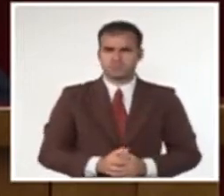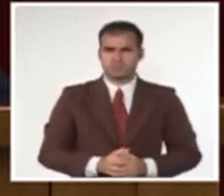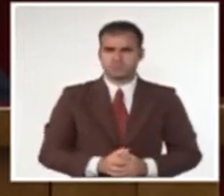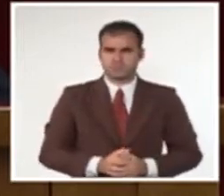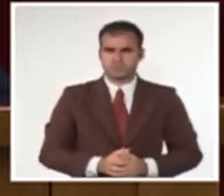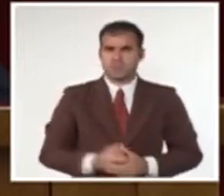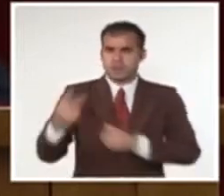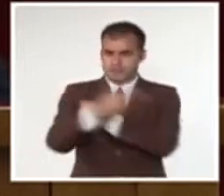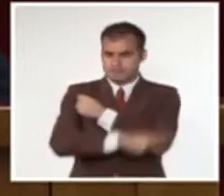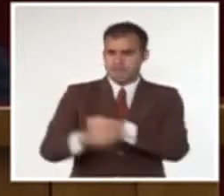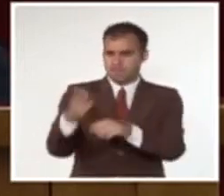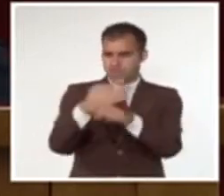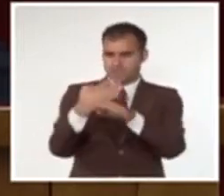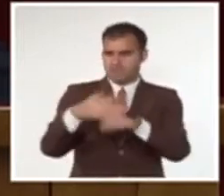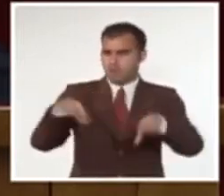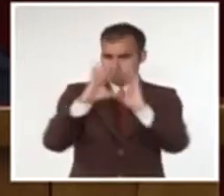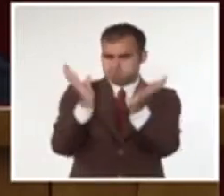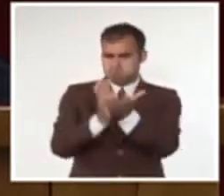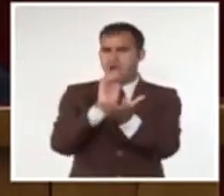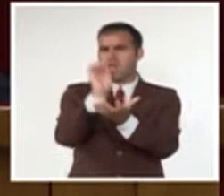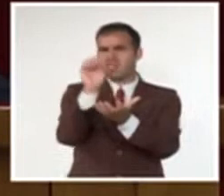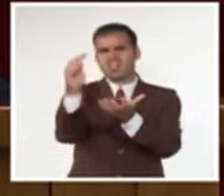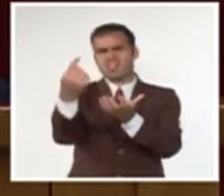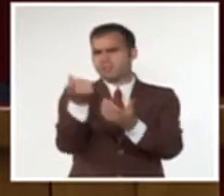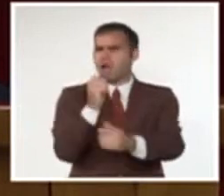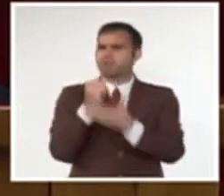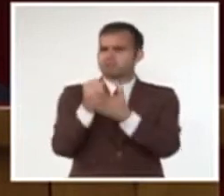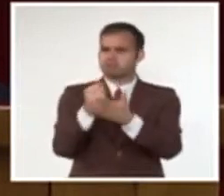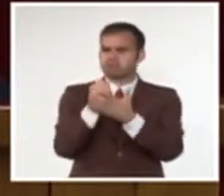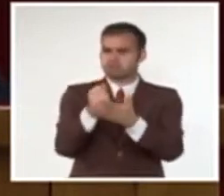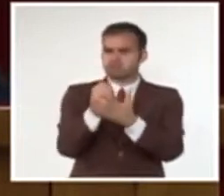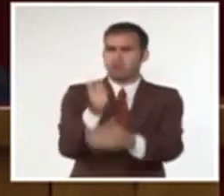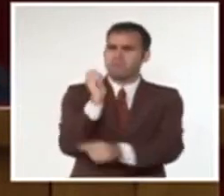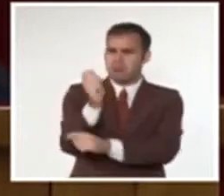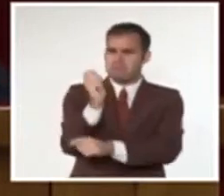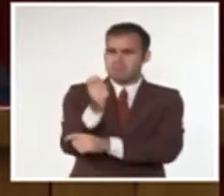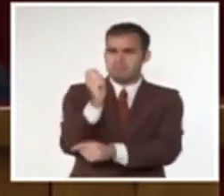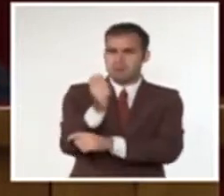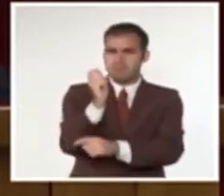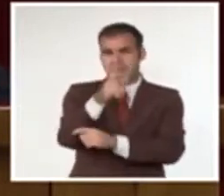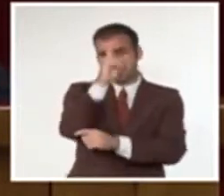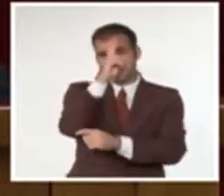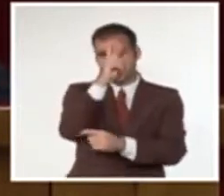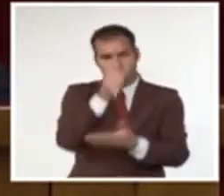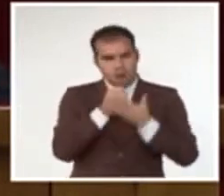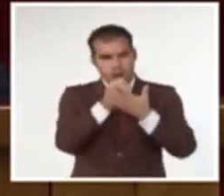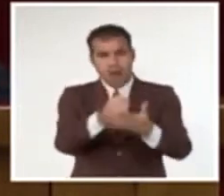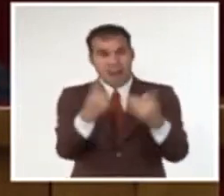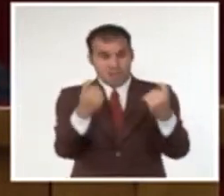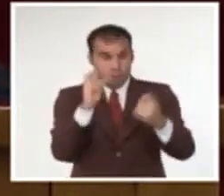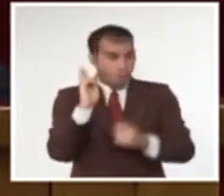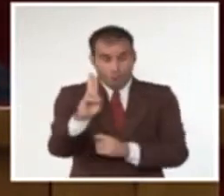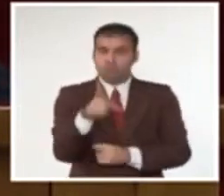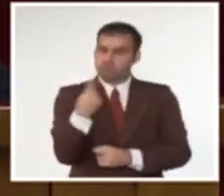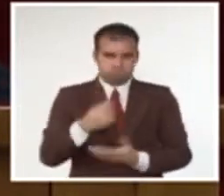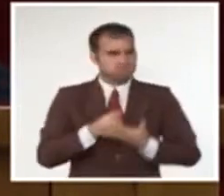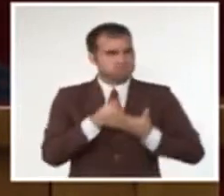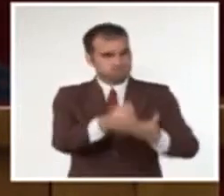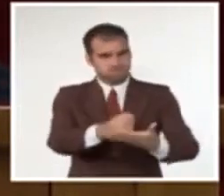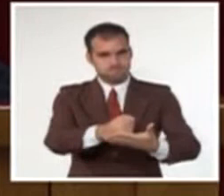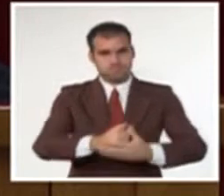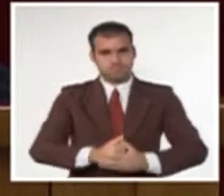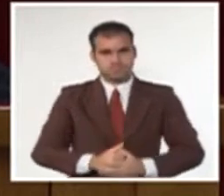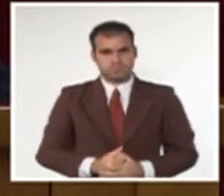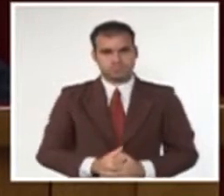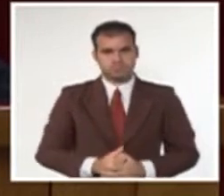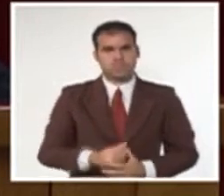mundo, llevando la luz de la enseñanza y el bálsamo de la salud cuando más se necesitaba, ofreciendo su